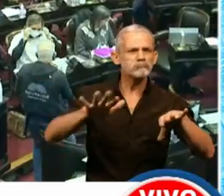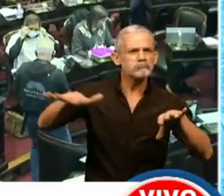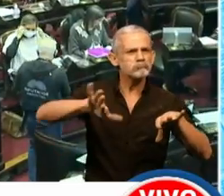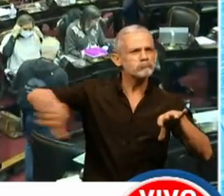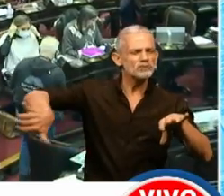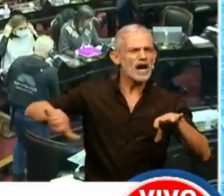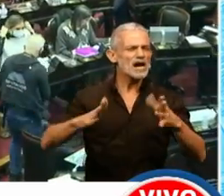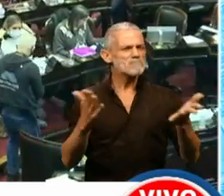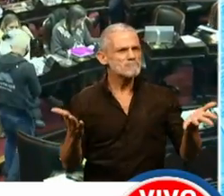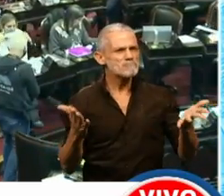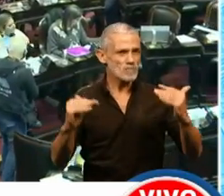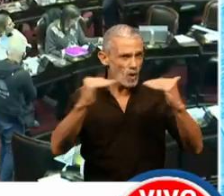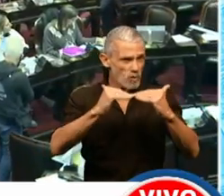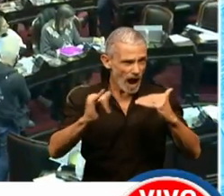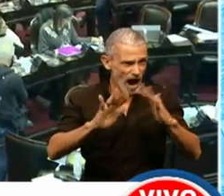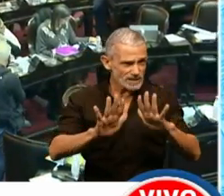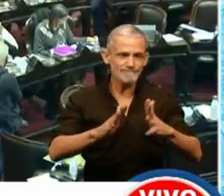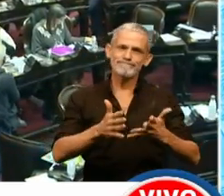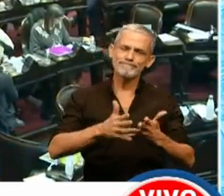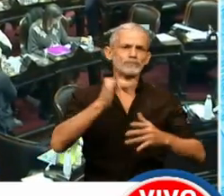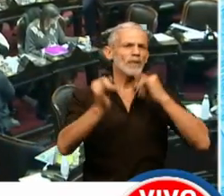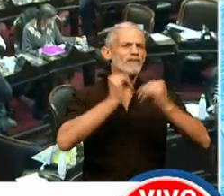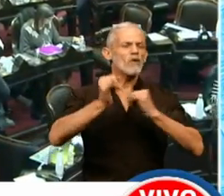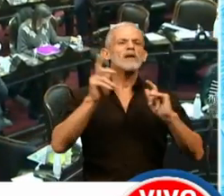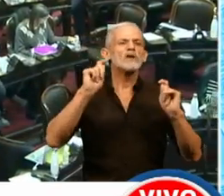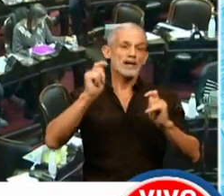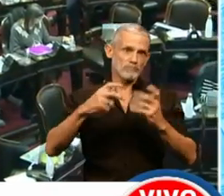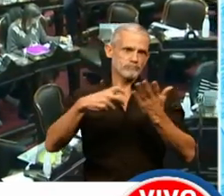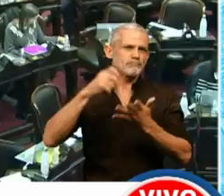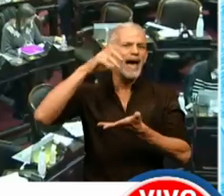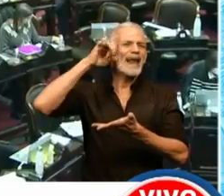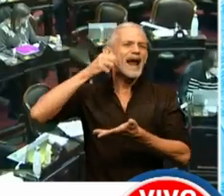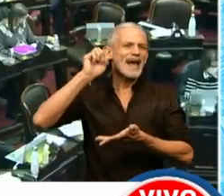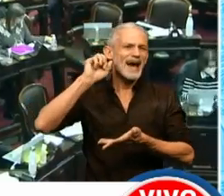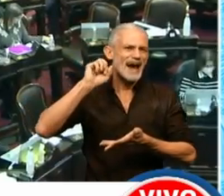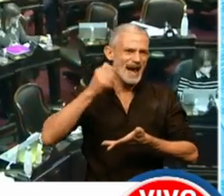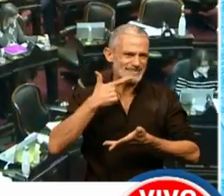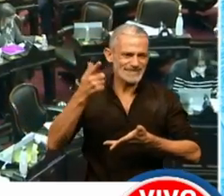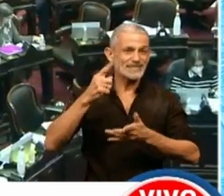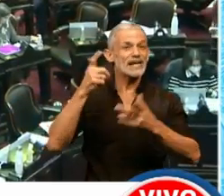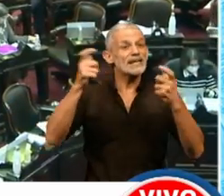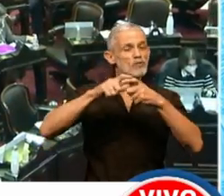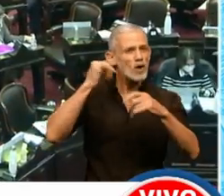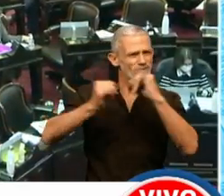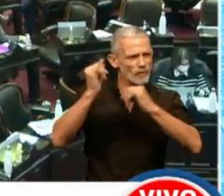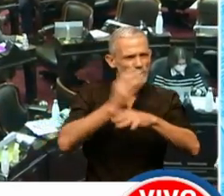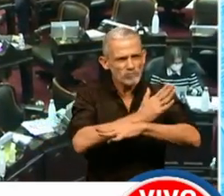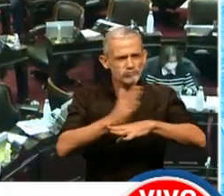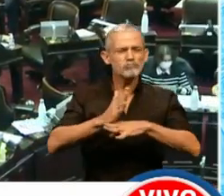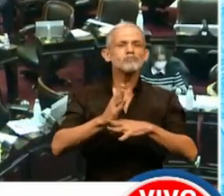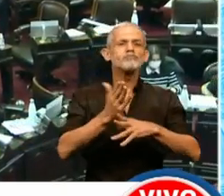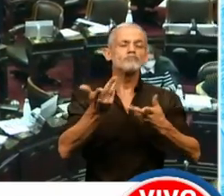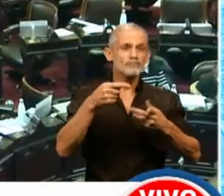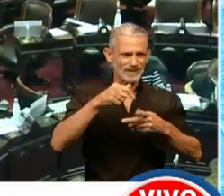región tengo una información que brindó el interventor de enargás en la regla informativa este subsidio